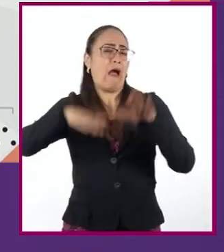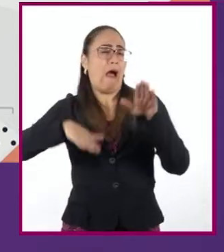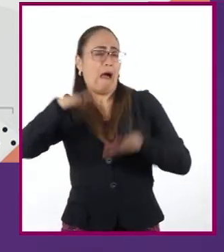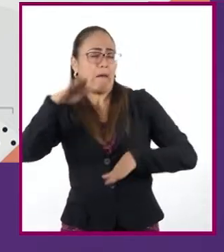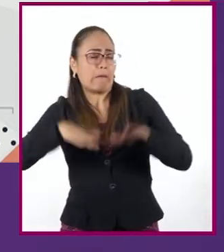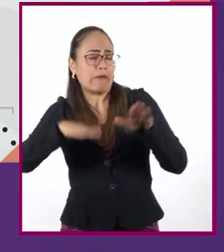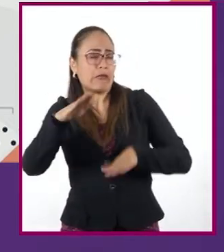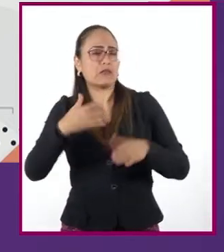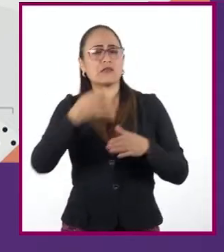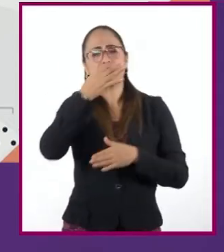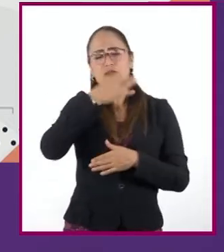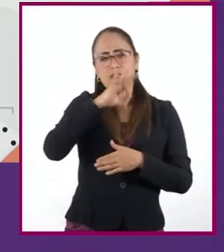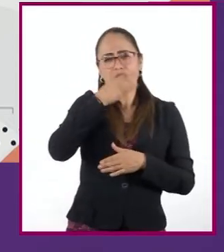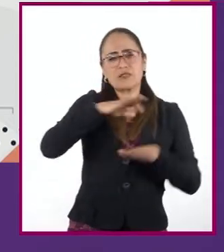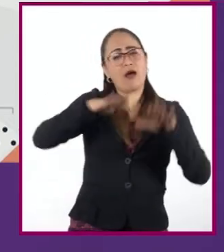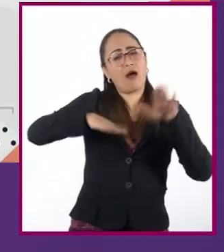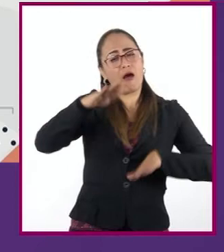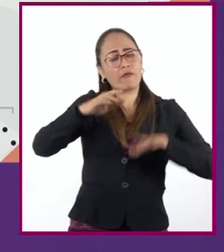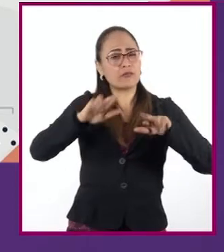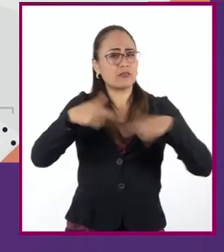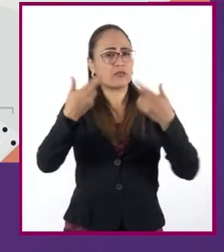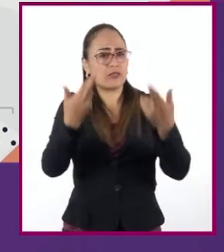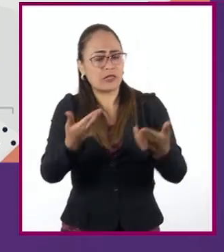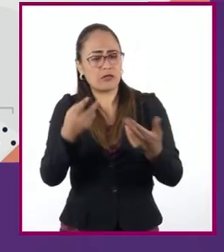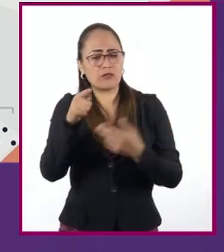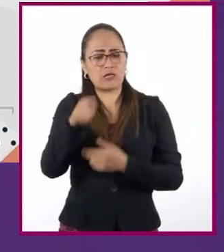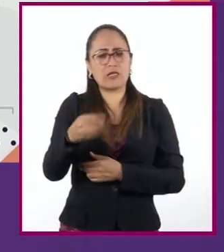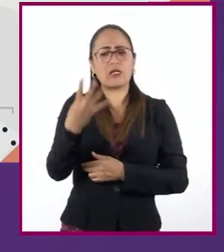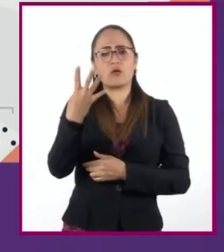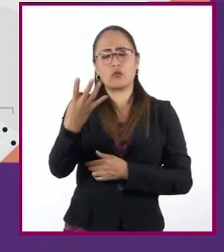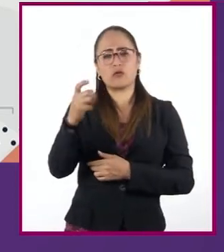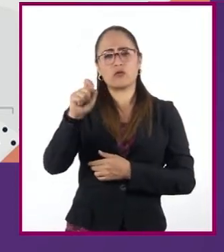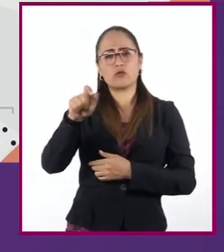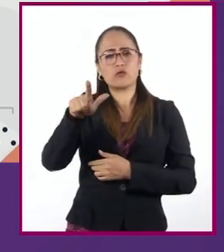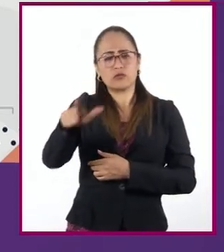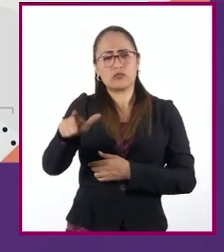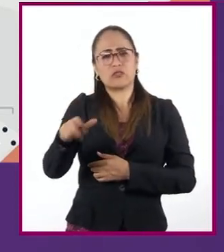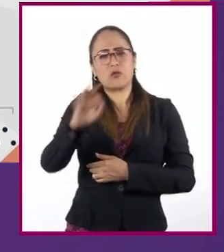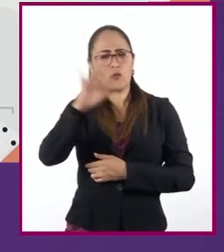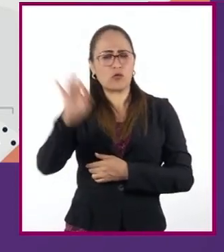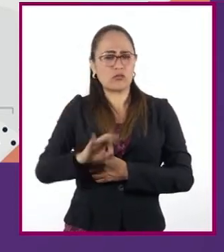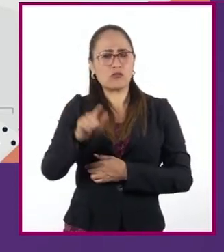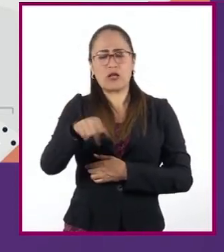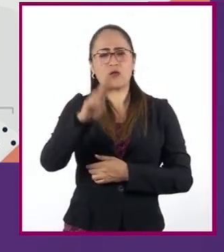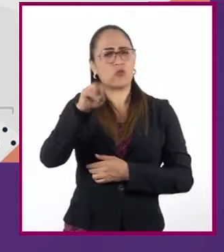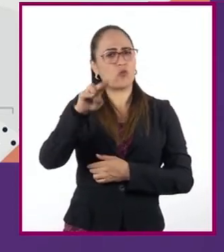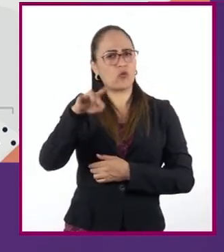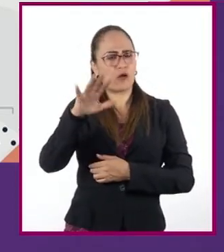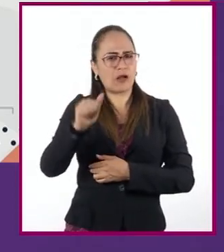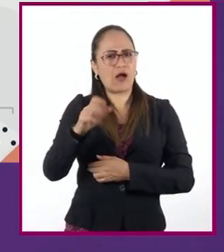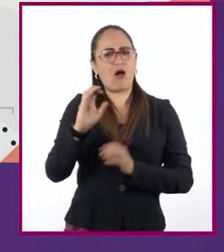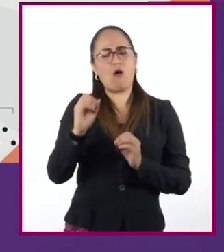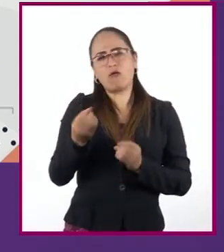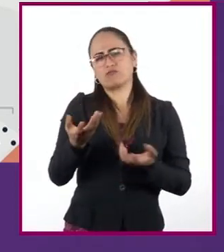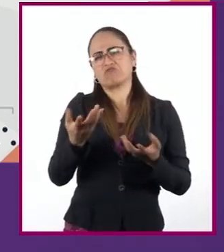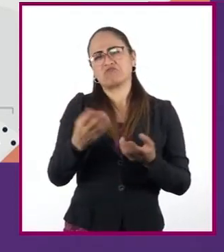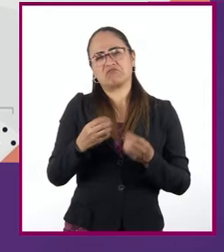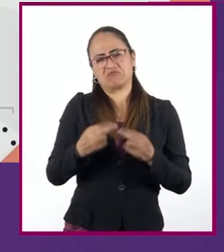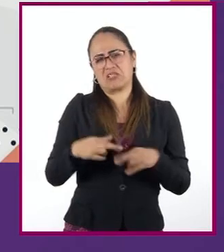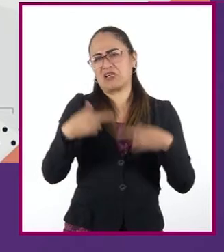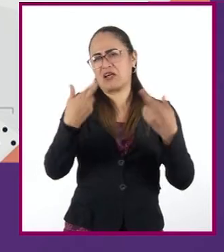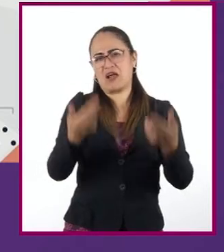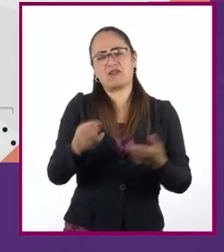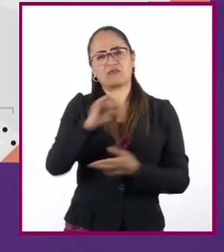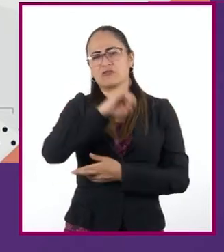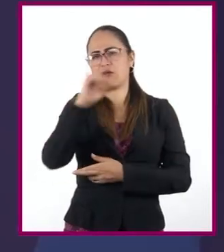regalos, y que el 4.7% de los encuestados nunca festeja y o da regalos con motivo del